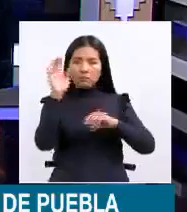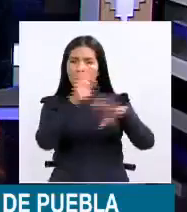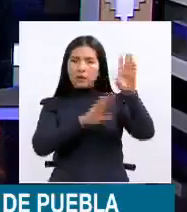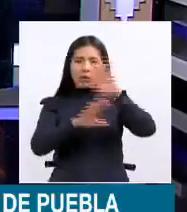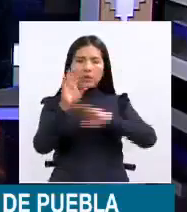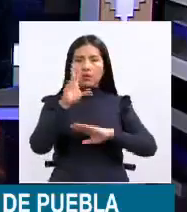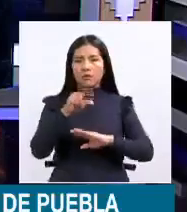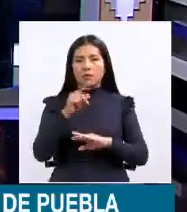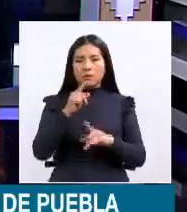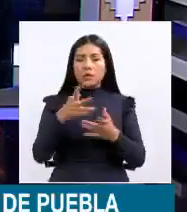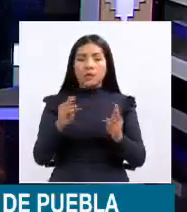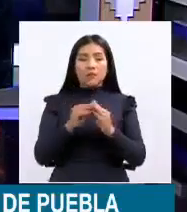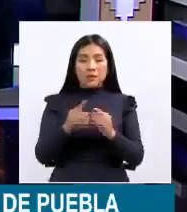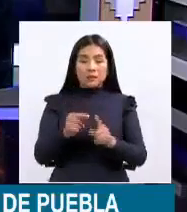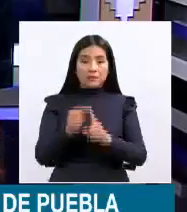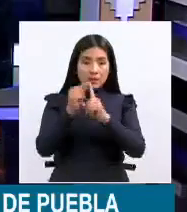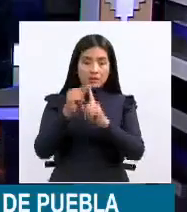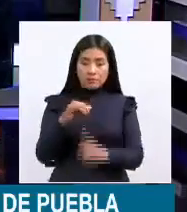mi perspectiva,